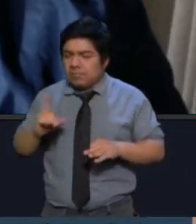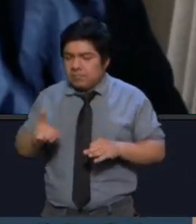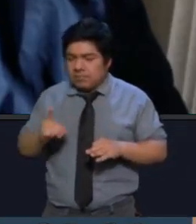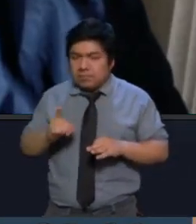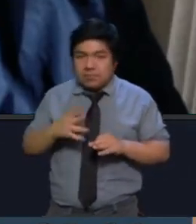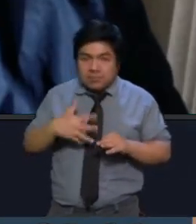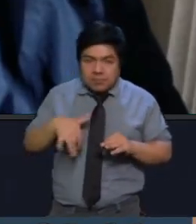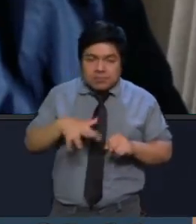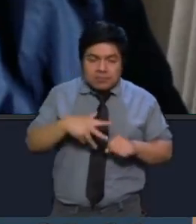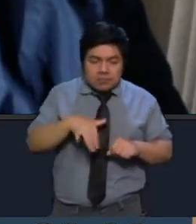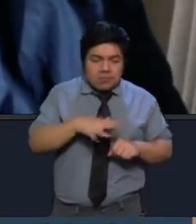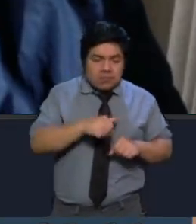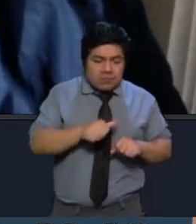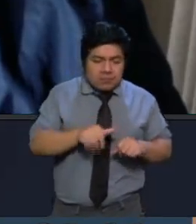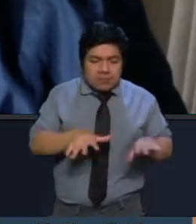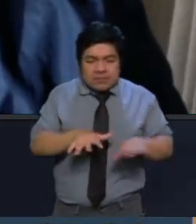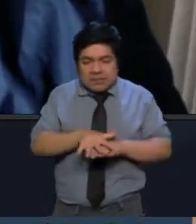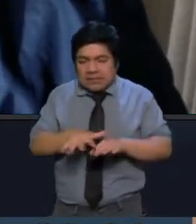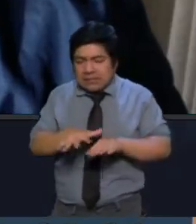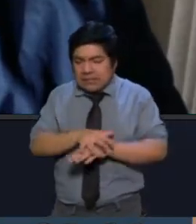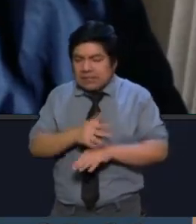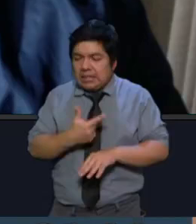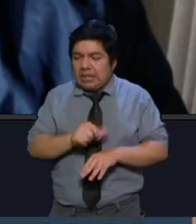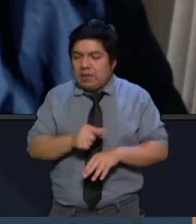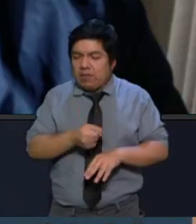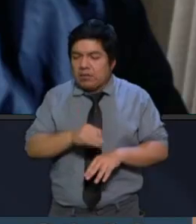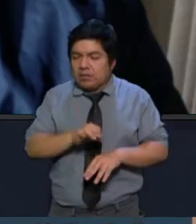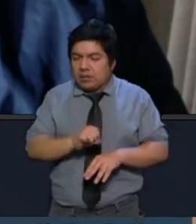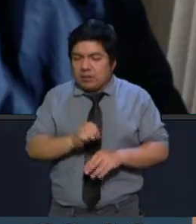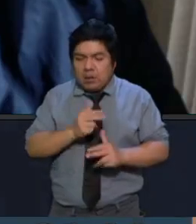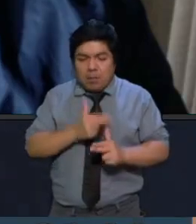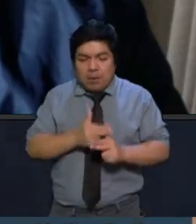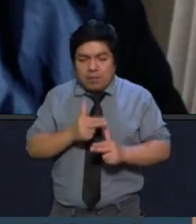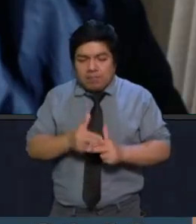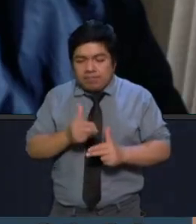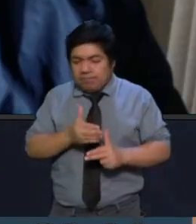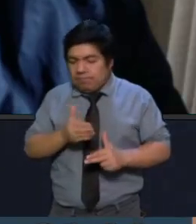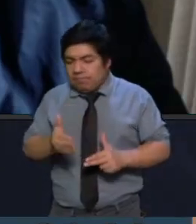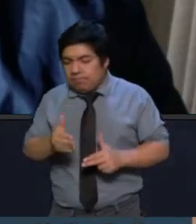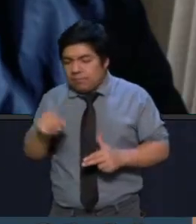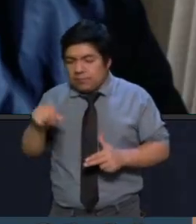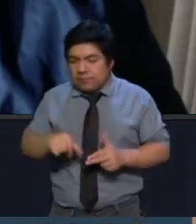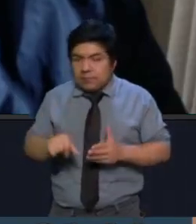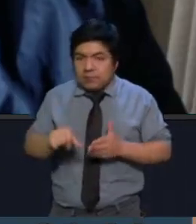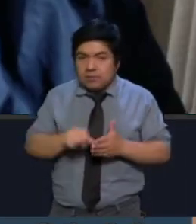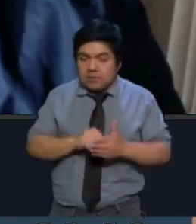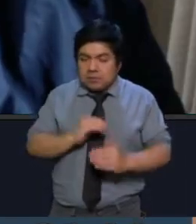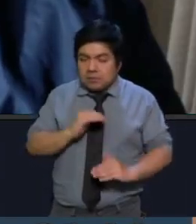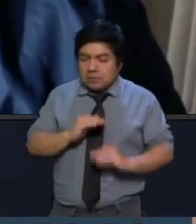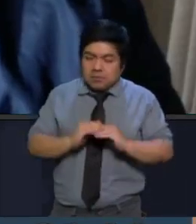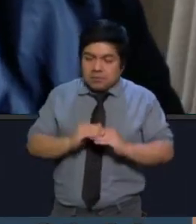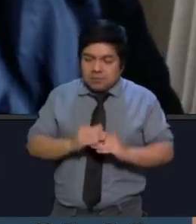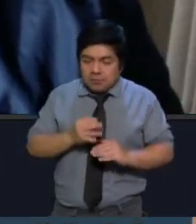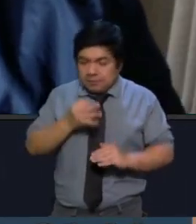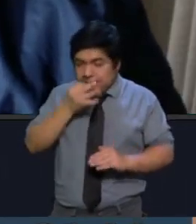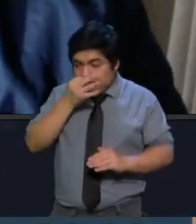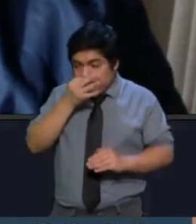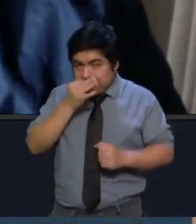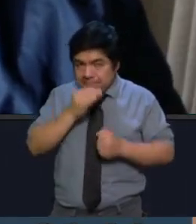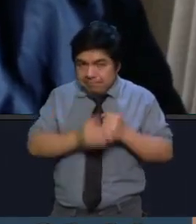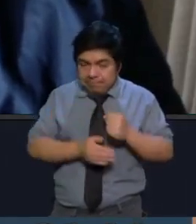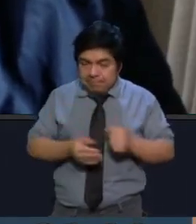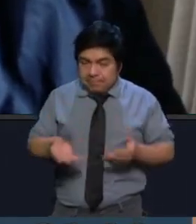a buscar una alternativa al glifosato, teniendo como fecha límite pues prácticamente este mes, por lo que ya comentábamos